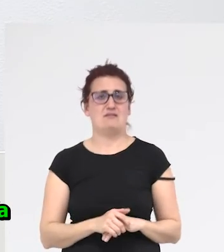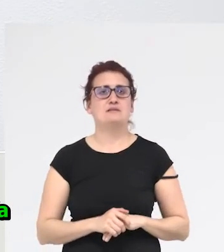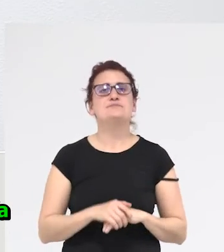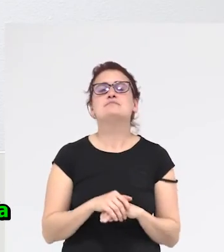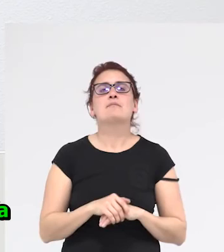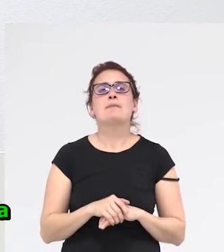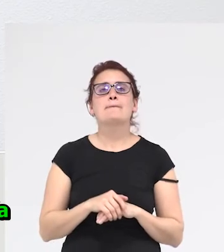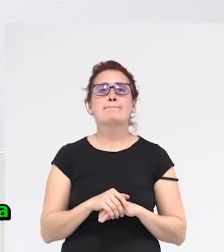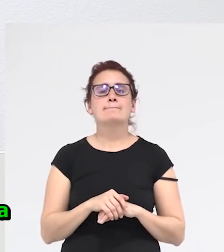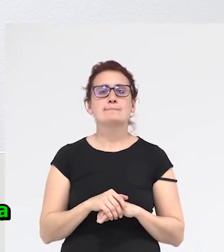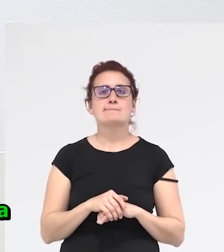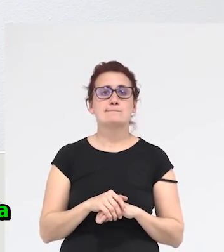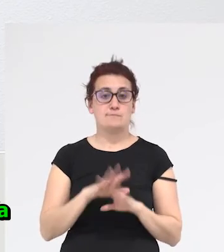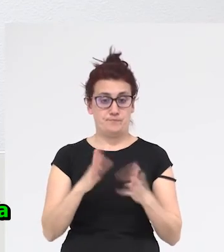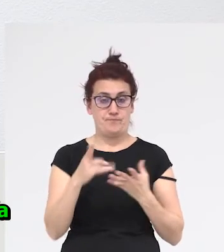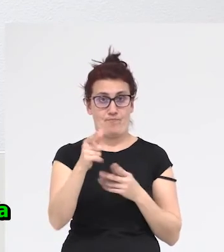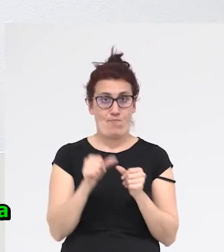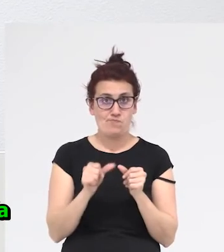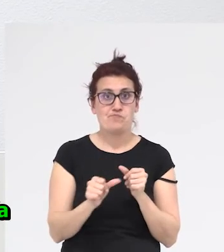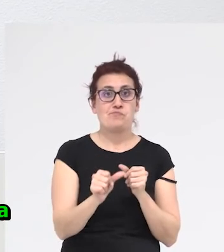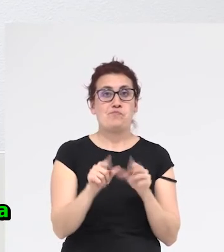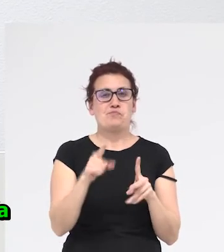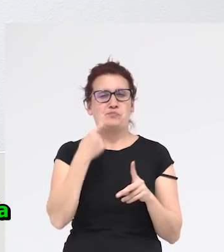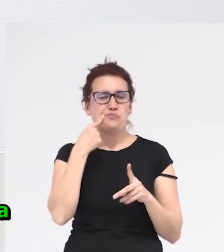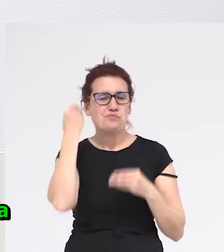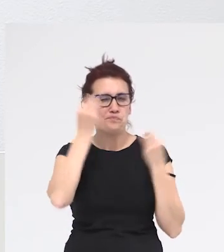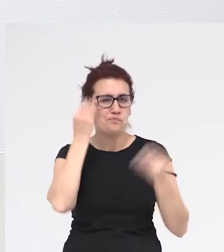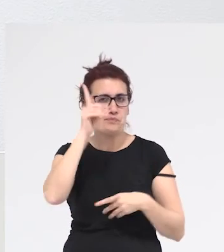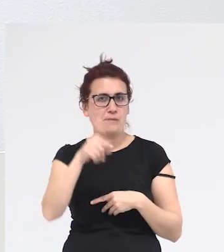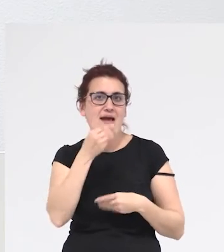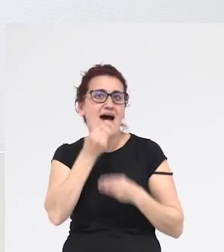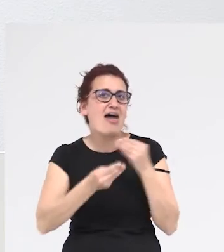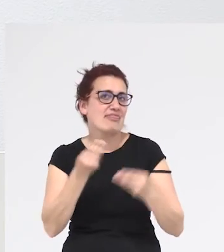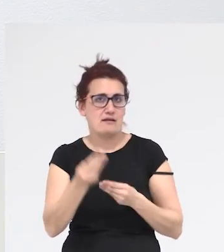Entonces, de ahí, algo que yo tenía pensado también hacer,